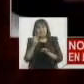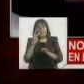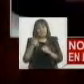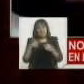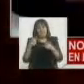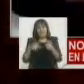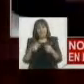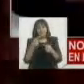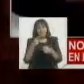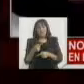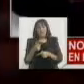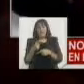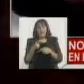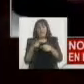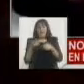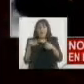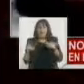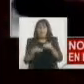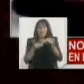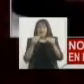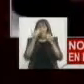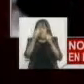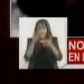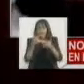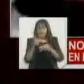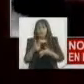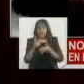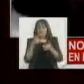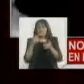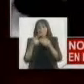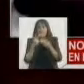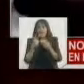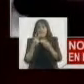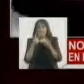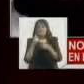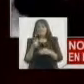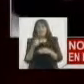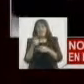venido abonando, informando, visitando,